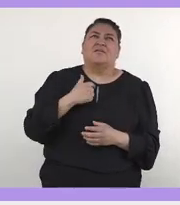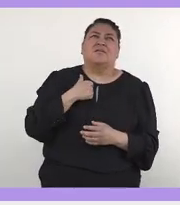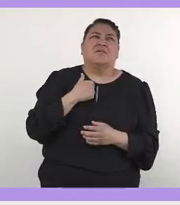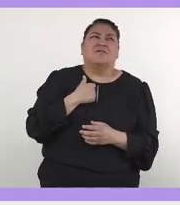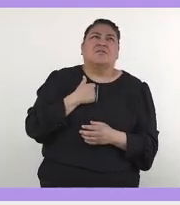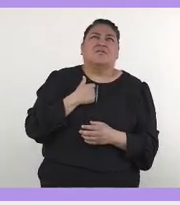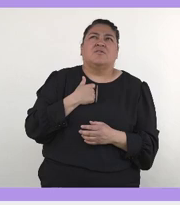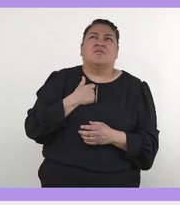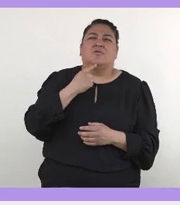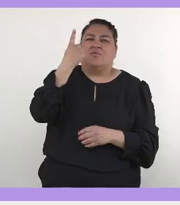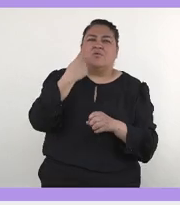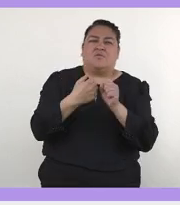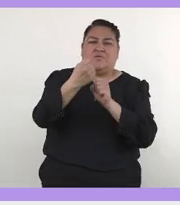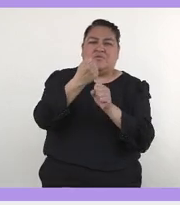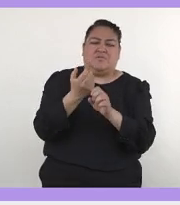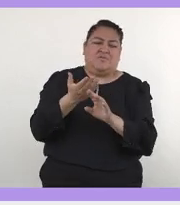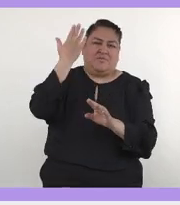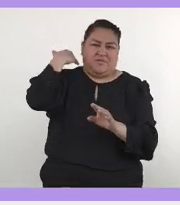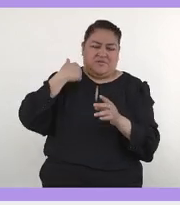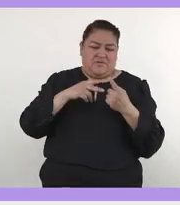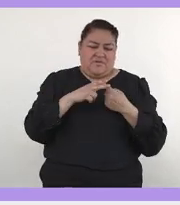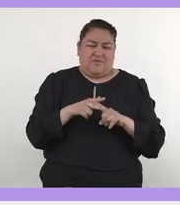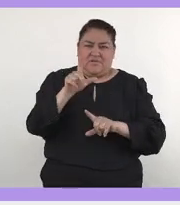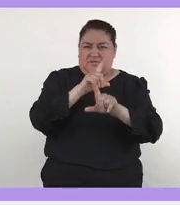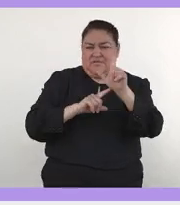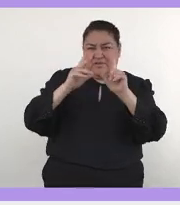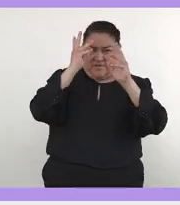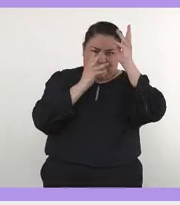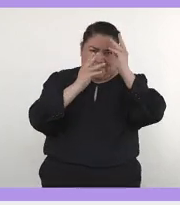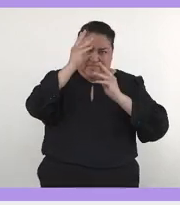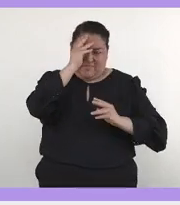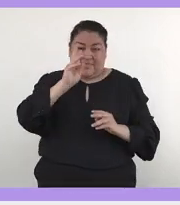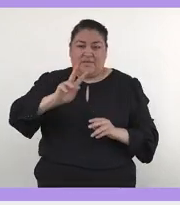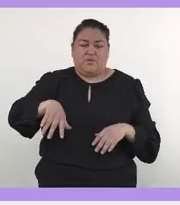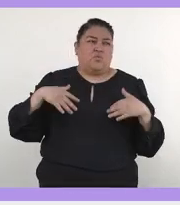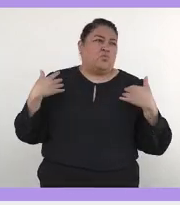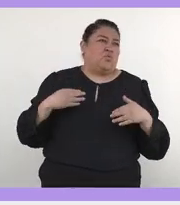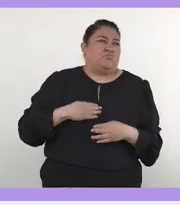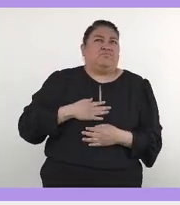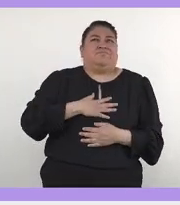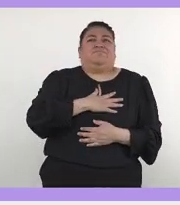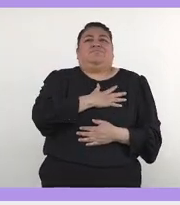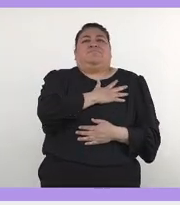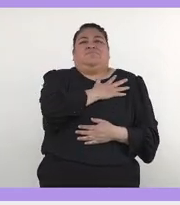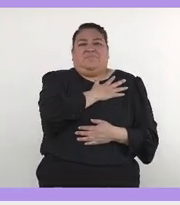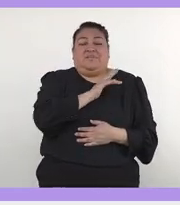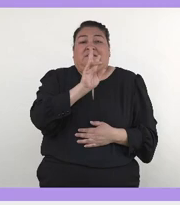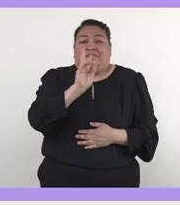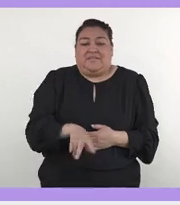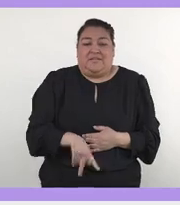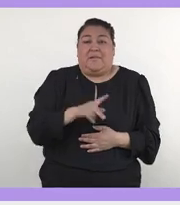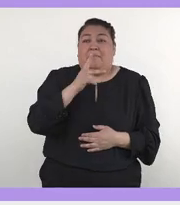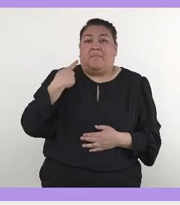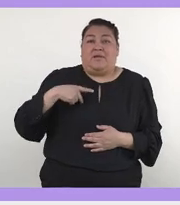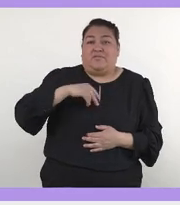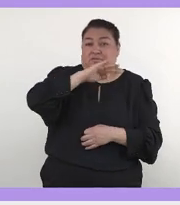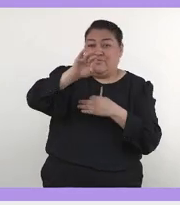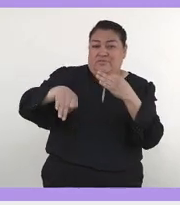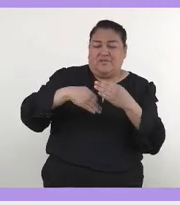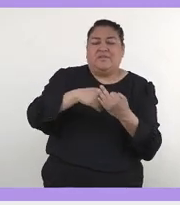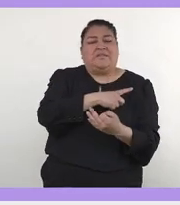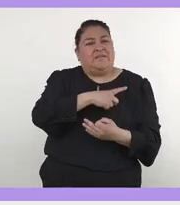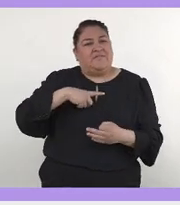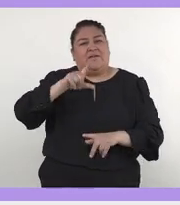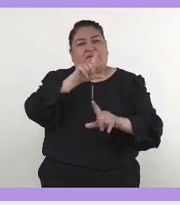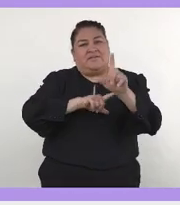hace hace casi un año empecé y no saben que descubrimiento O sea me parece que todas las personas deberíamos de aprender lengua de